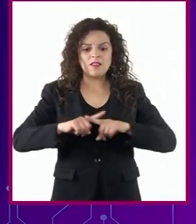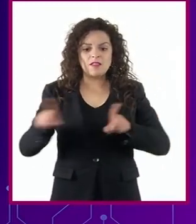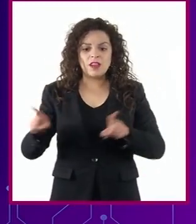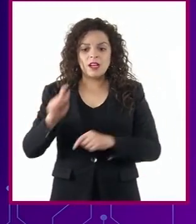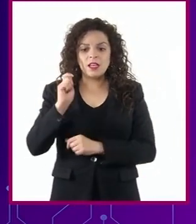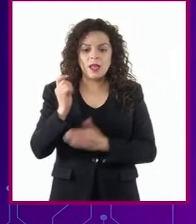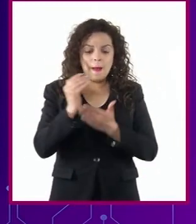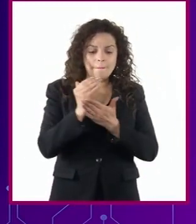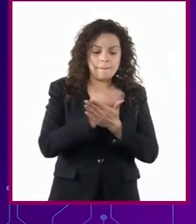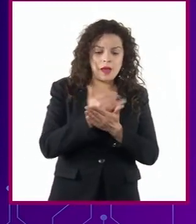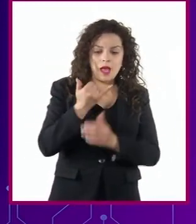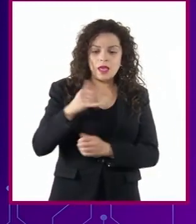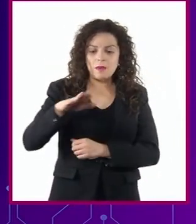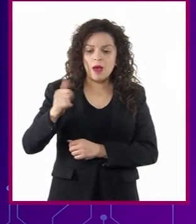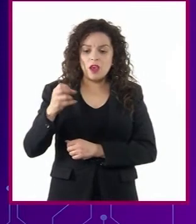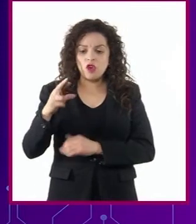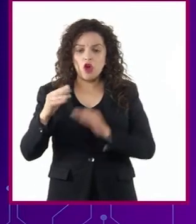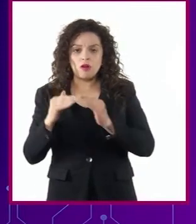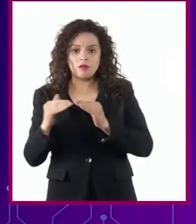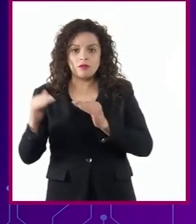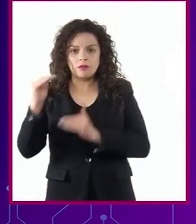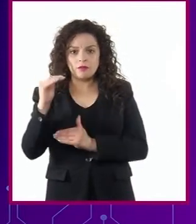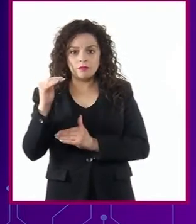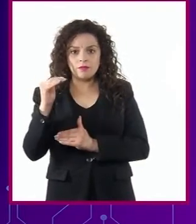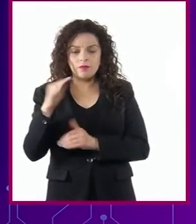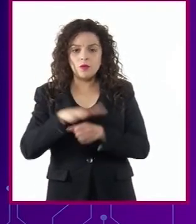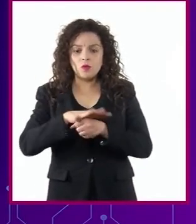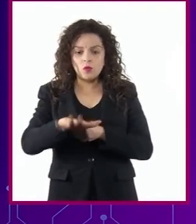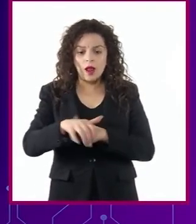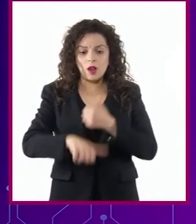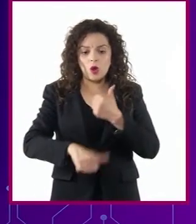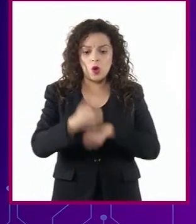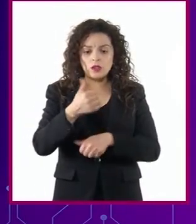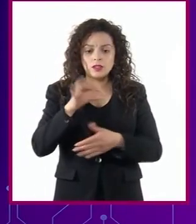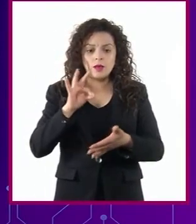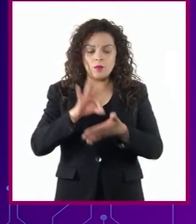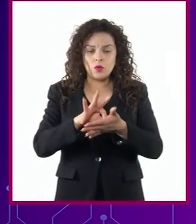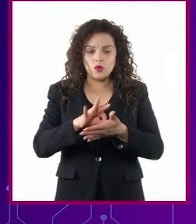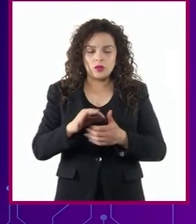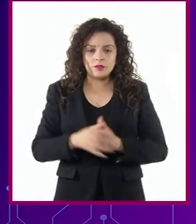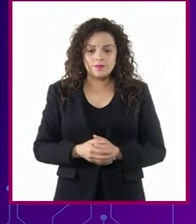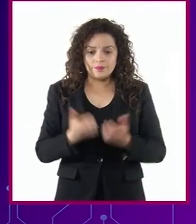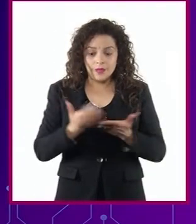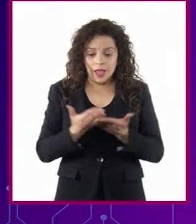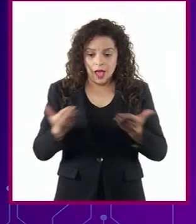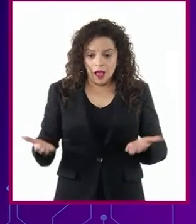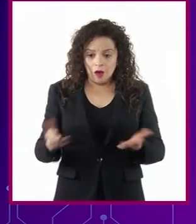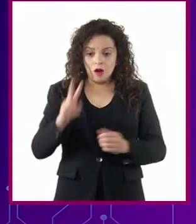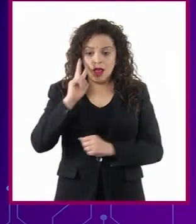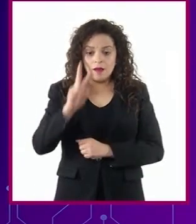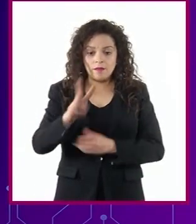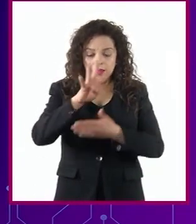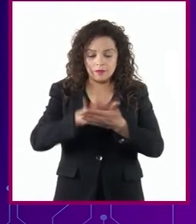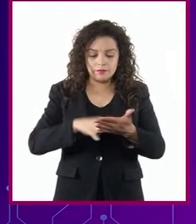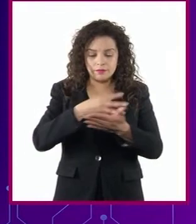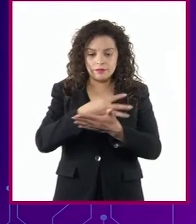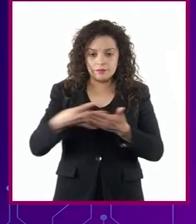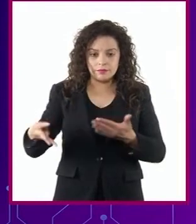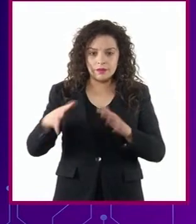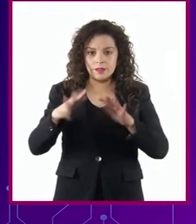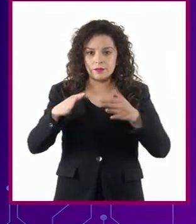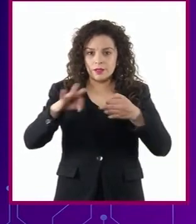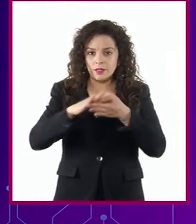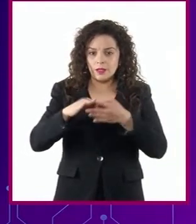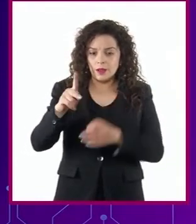menor y el mayor de frecuencia es de 11 puntos. Ahora veamos cuál es el promedio en kilogramos de las